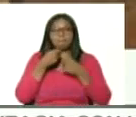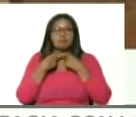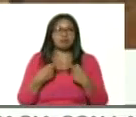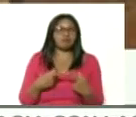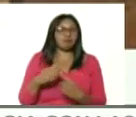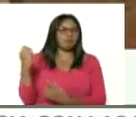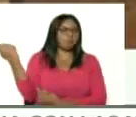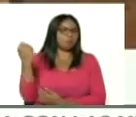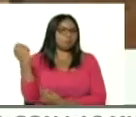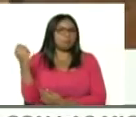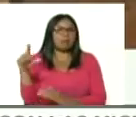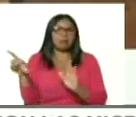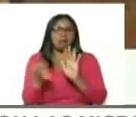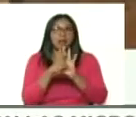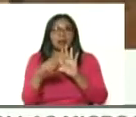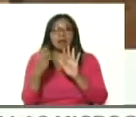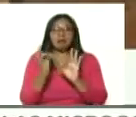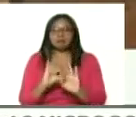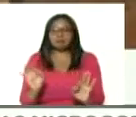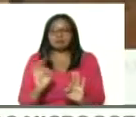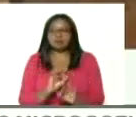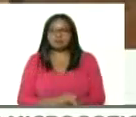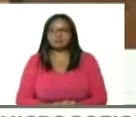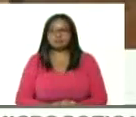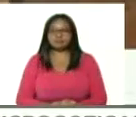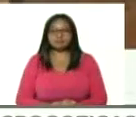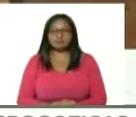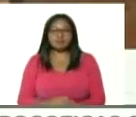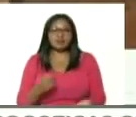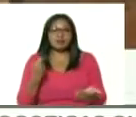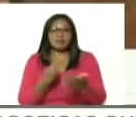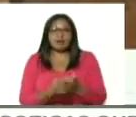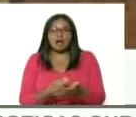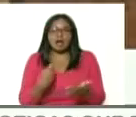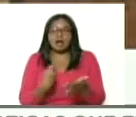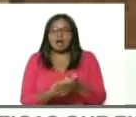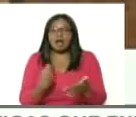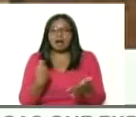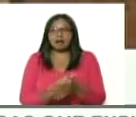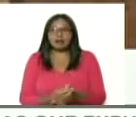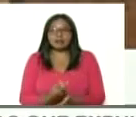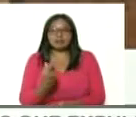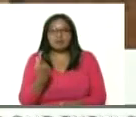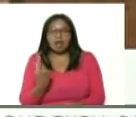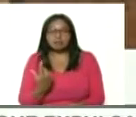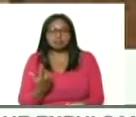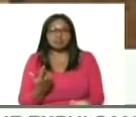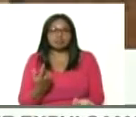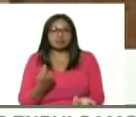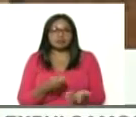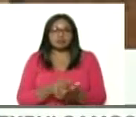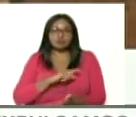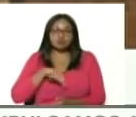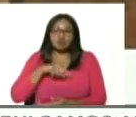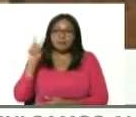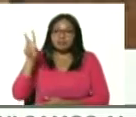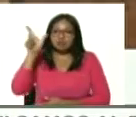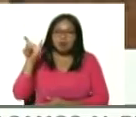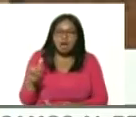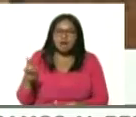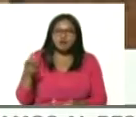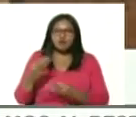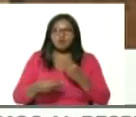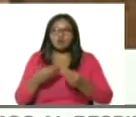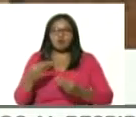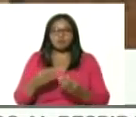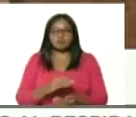no sacó ni una ley. Hay una deuda legislativa grande con la ciudadanía venezolana, con los venezolanos, con